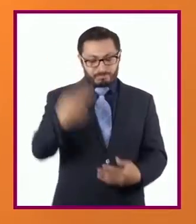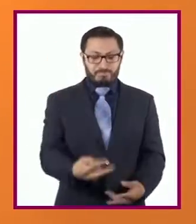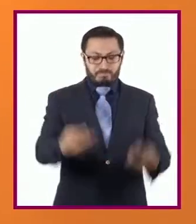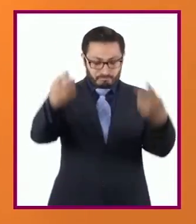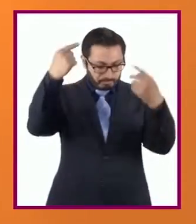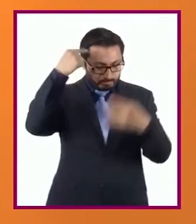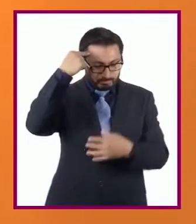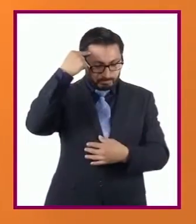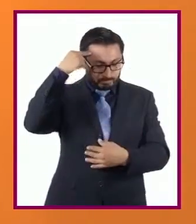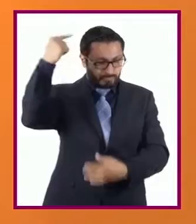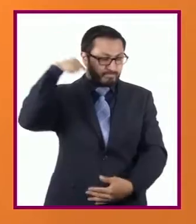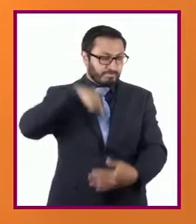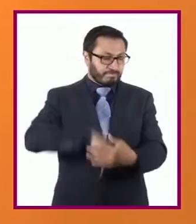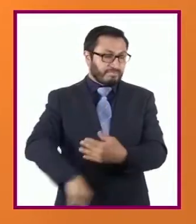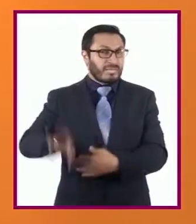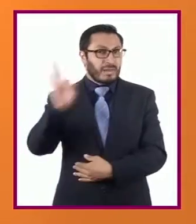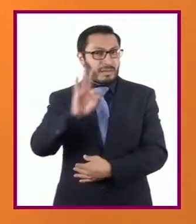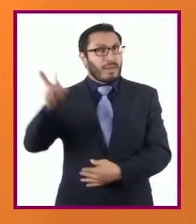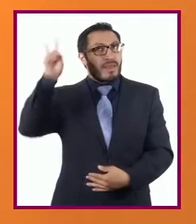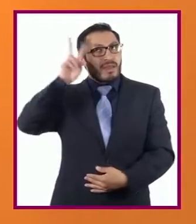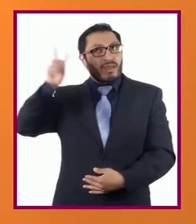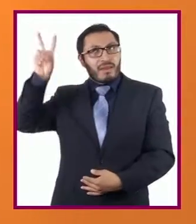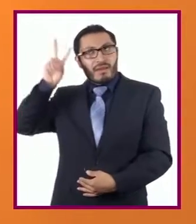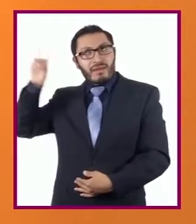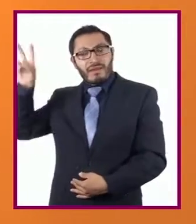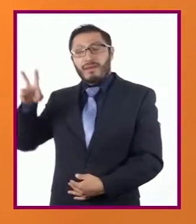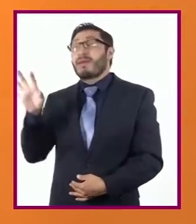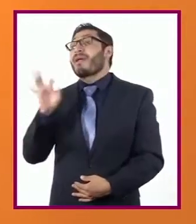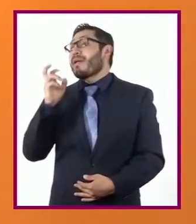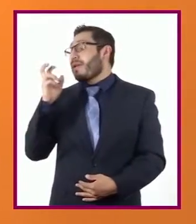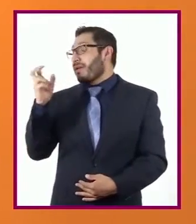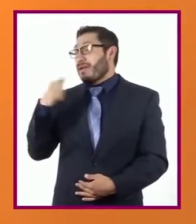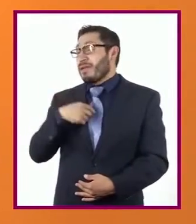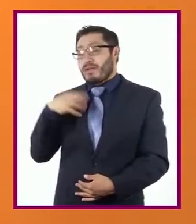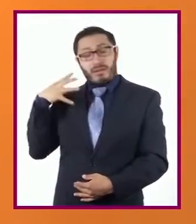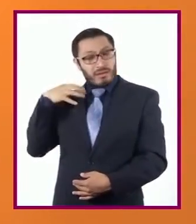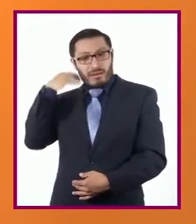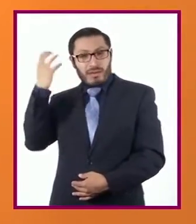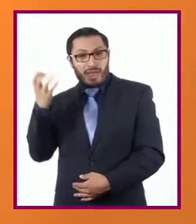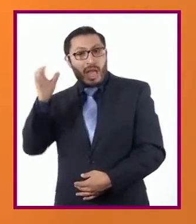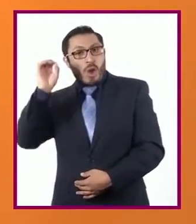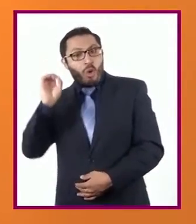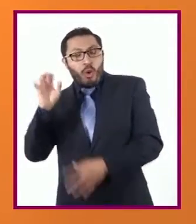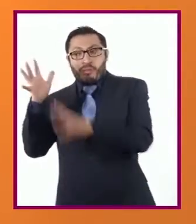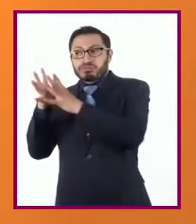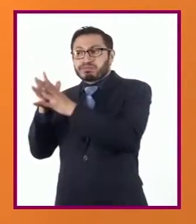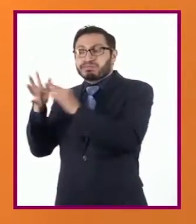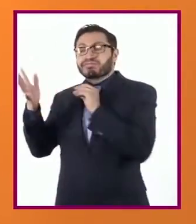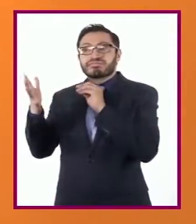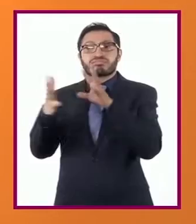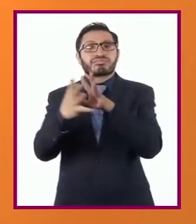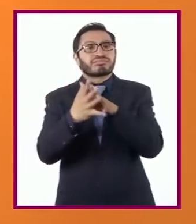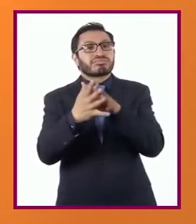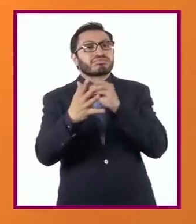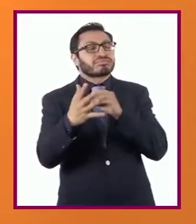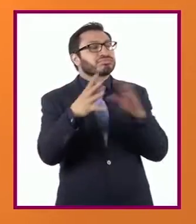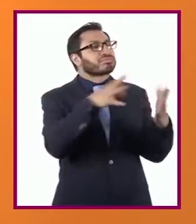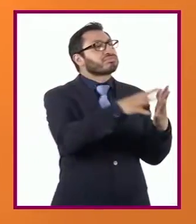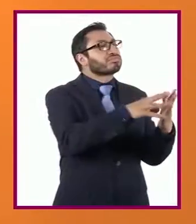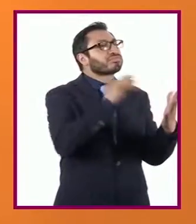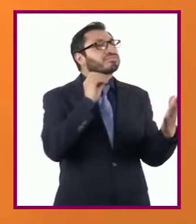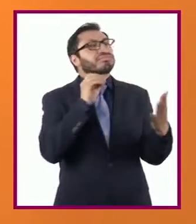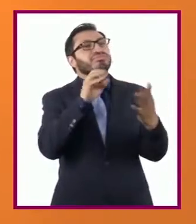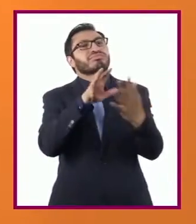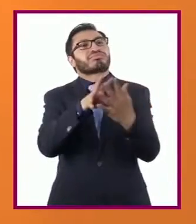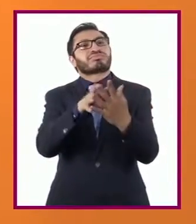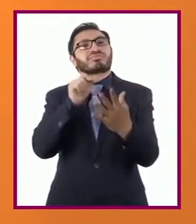sus sueños son realmente lo que quieren o si no está copiando lo que quiere el grupo de amigos,